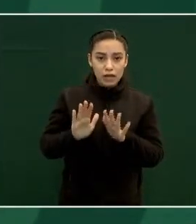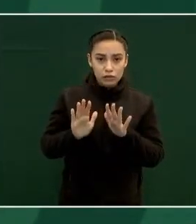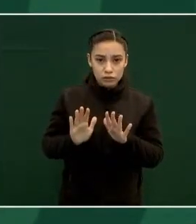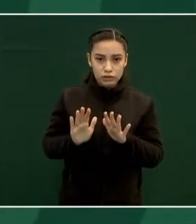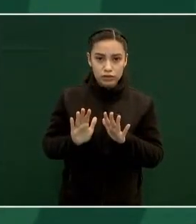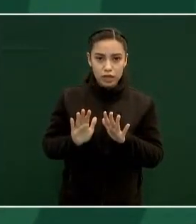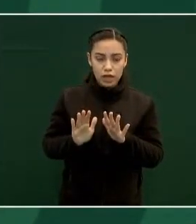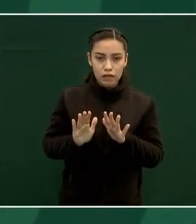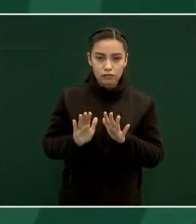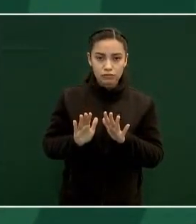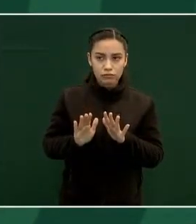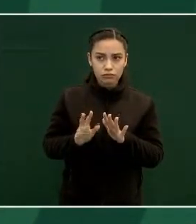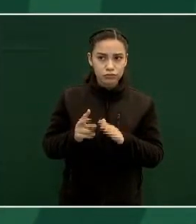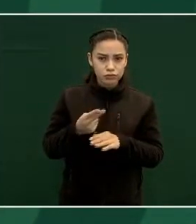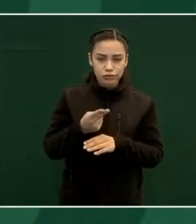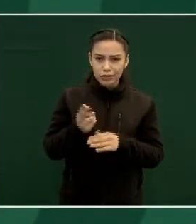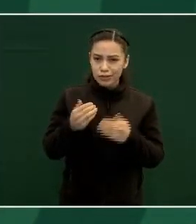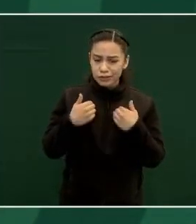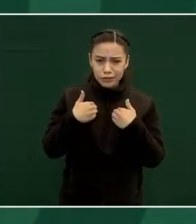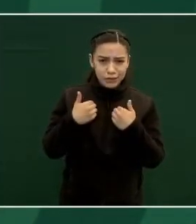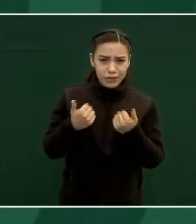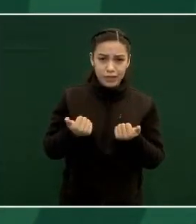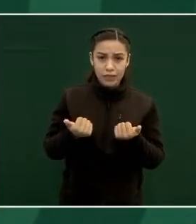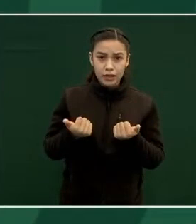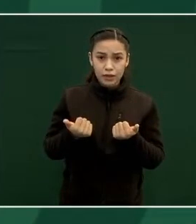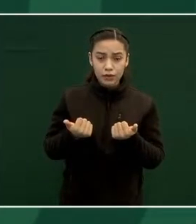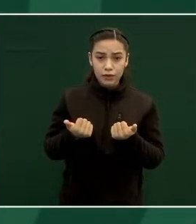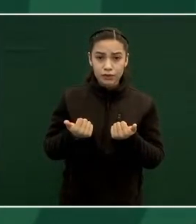¿no lo entendieron?